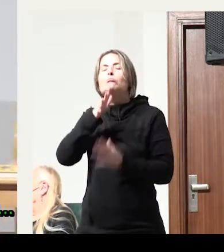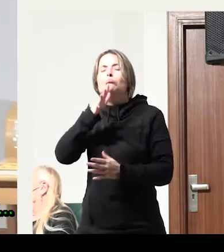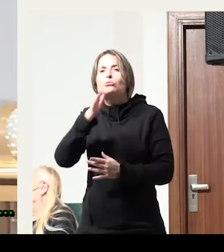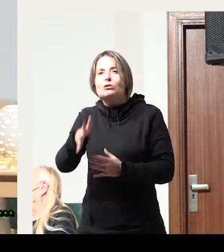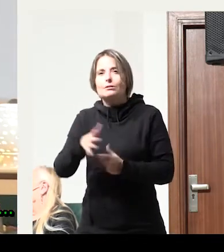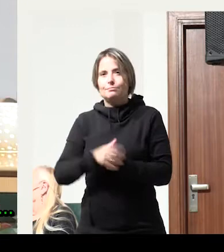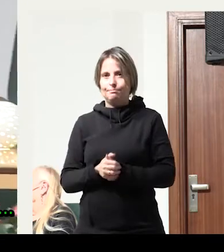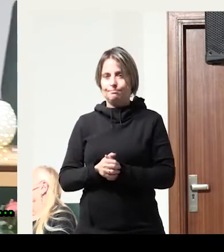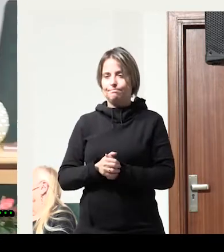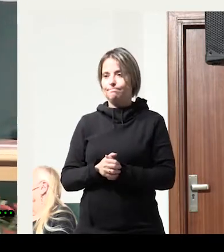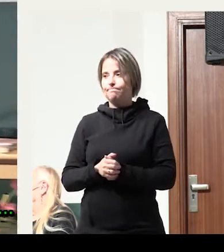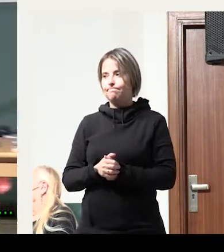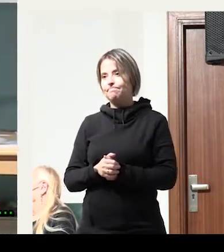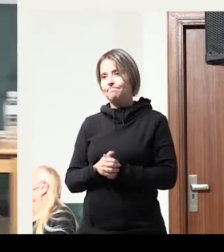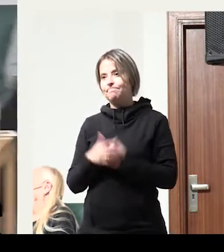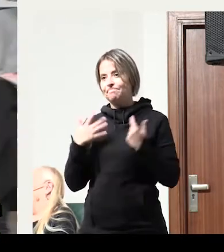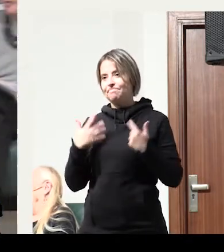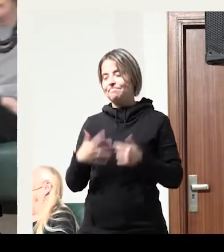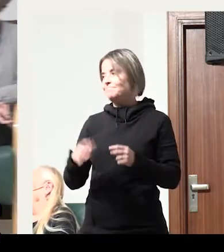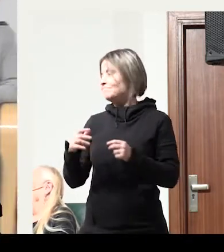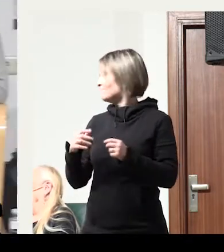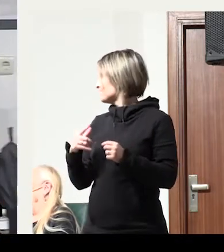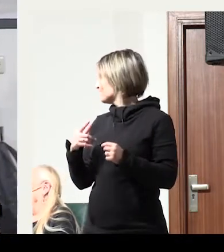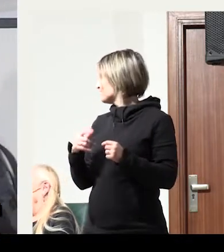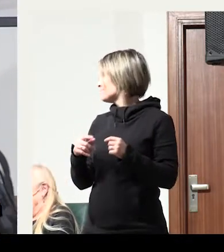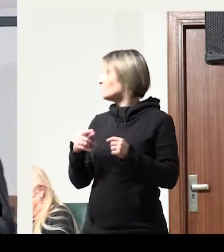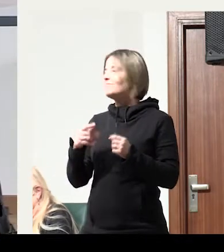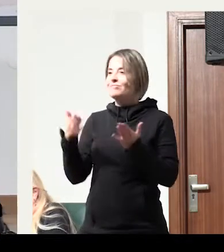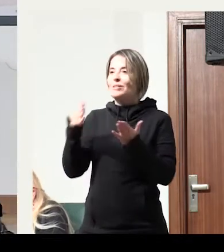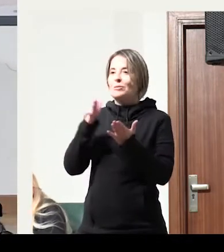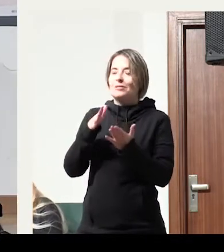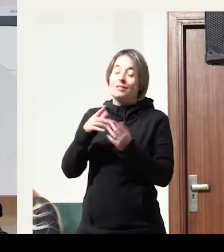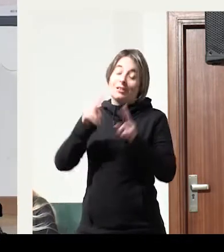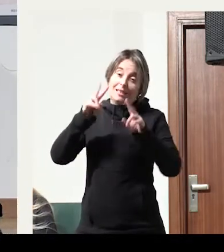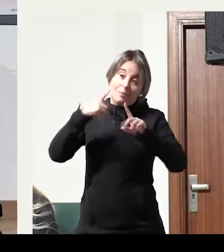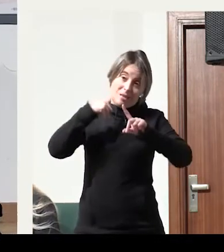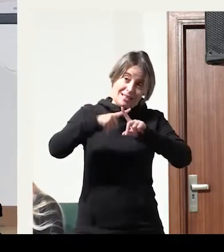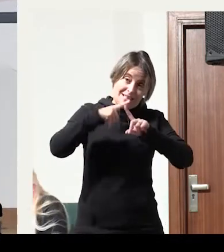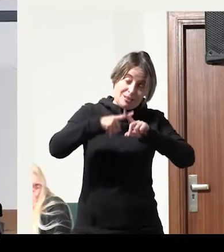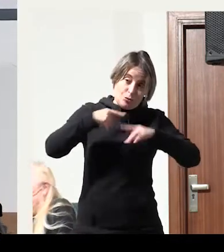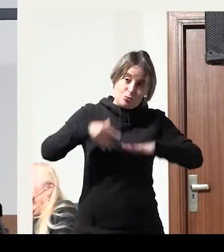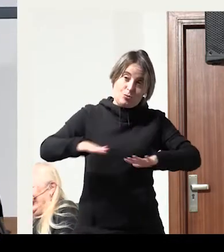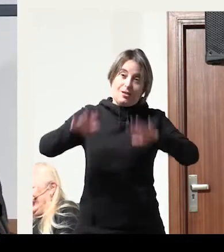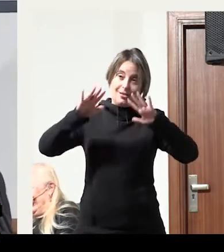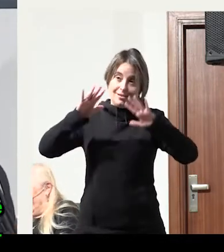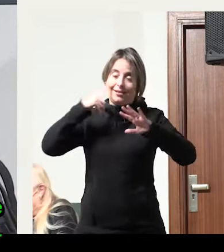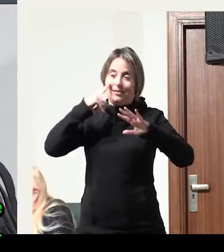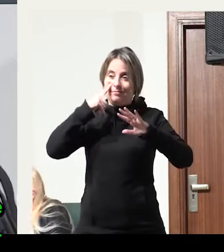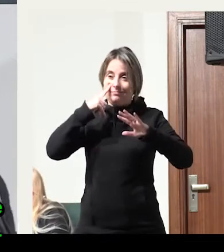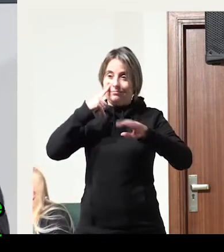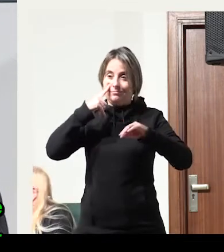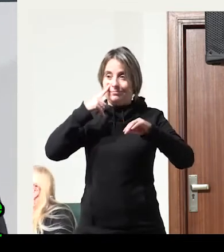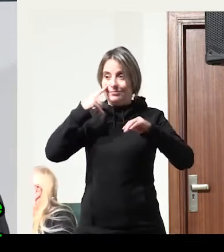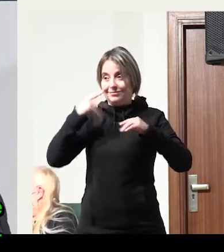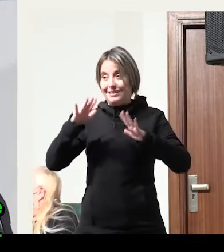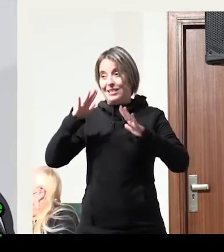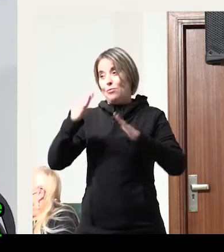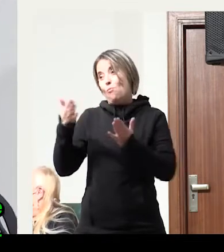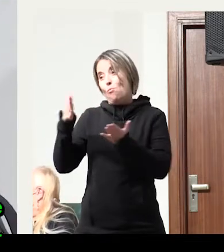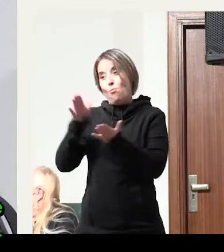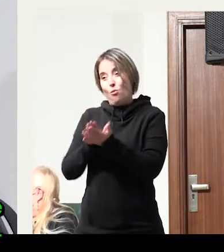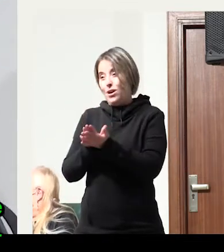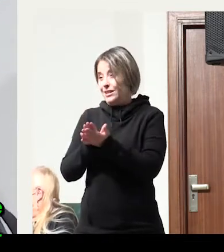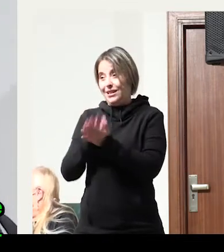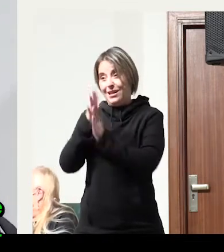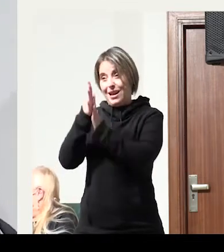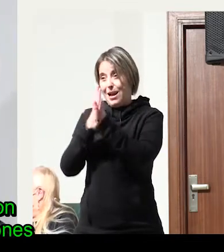Bueno, este es un tema muy fuerte. Sí, la sexualidad es un tema que sobre el que se habla poco. Yo creo que sobre la muerte se habla